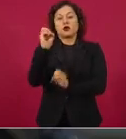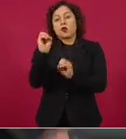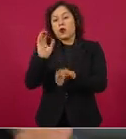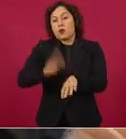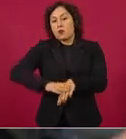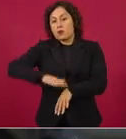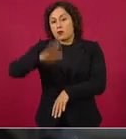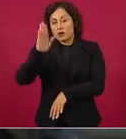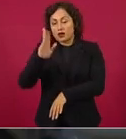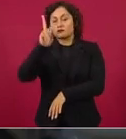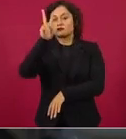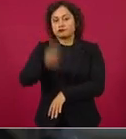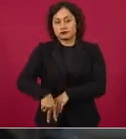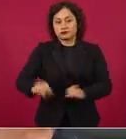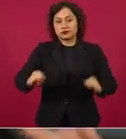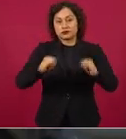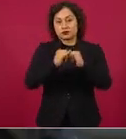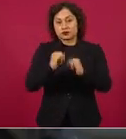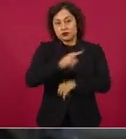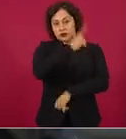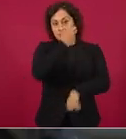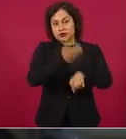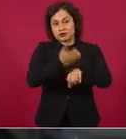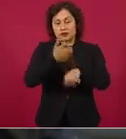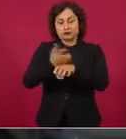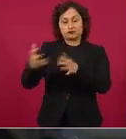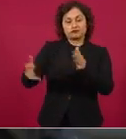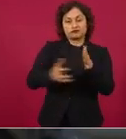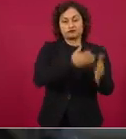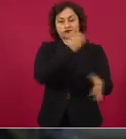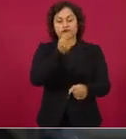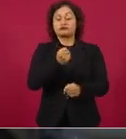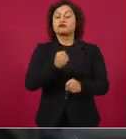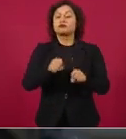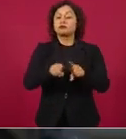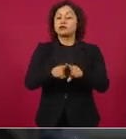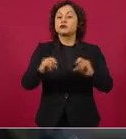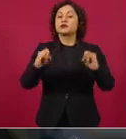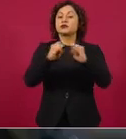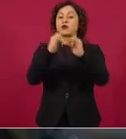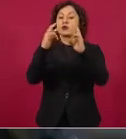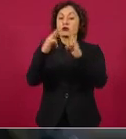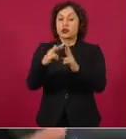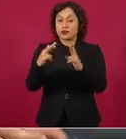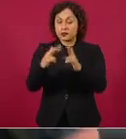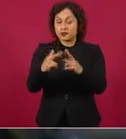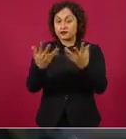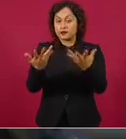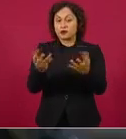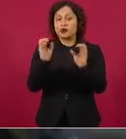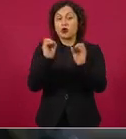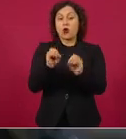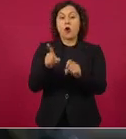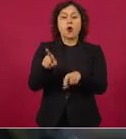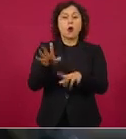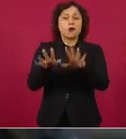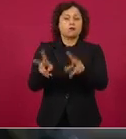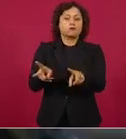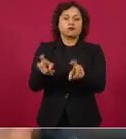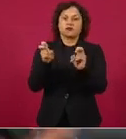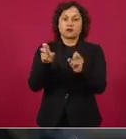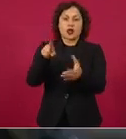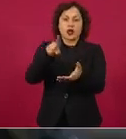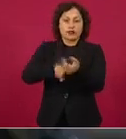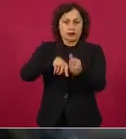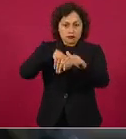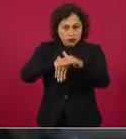instituciones estadounidenses, instituciones religiosas, o simple y sencillamente los extorsionan en la aduana.